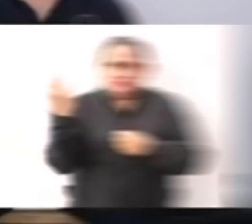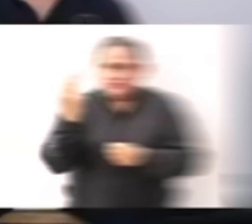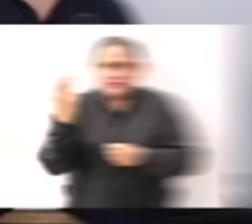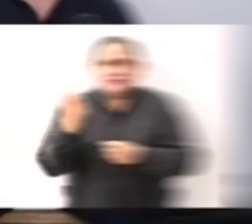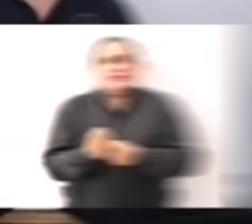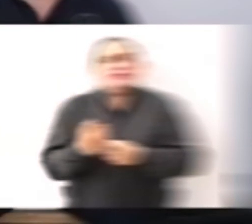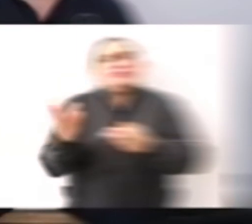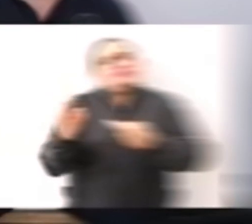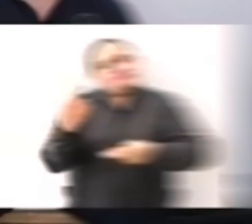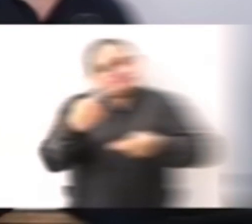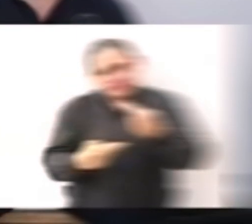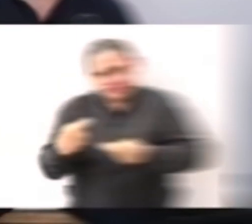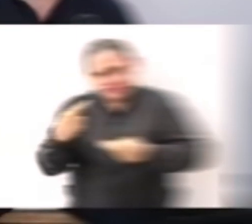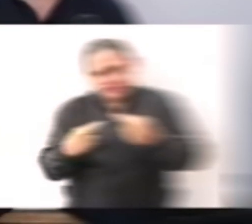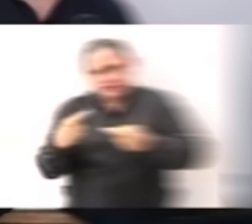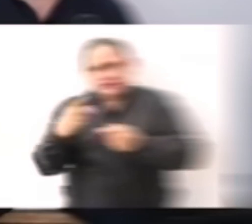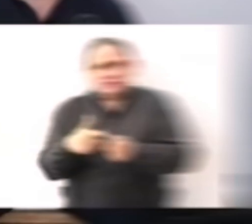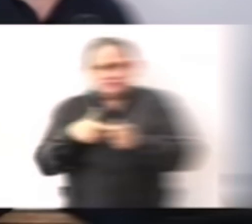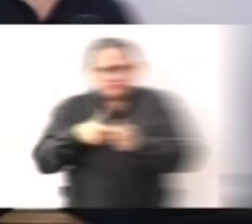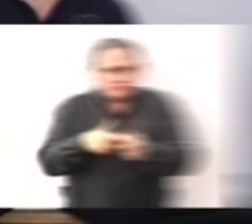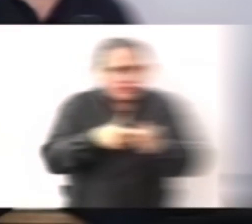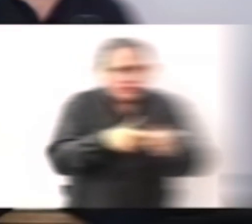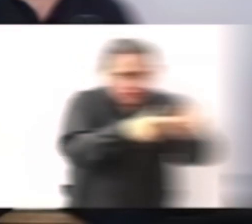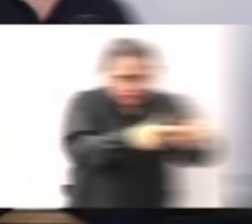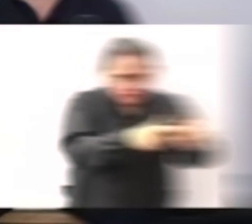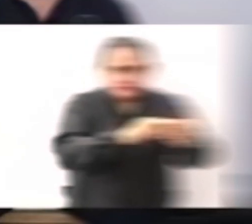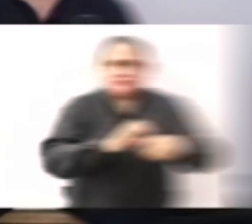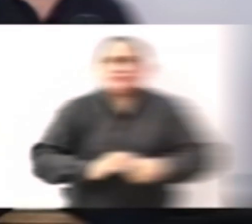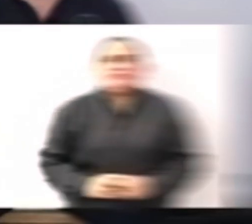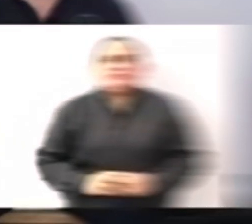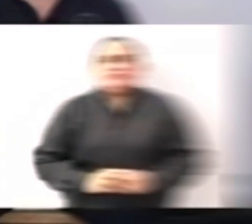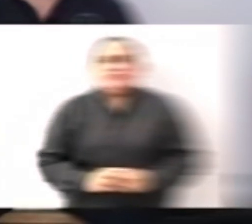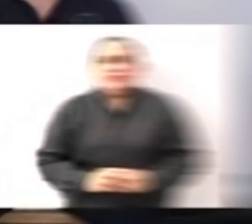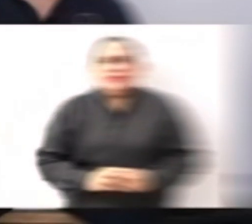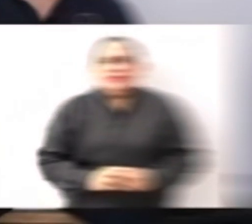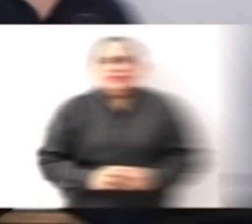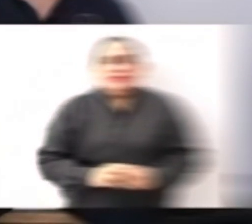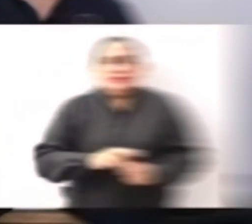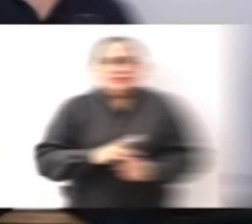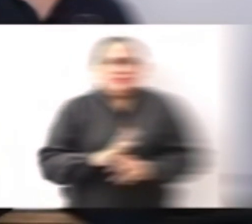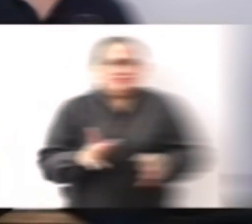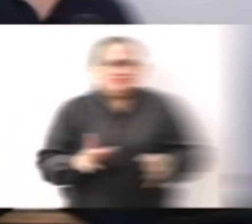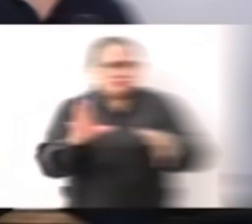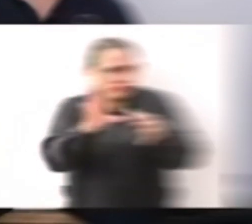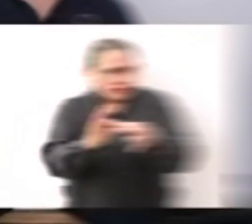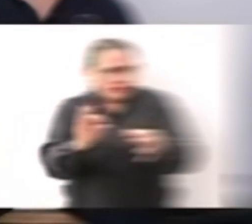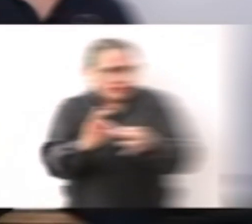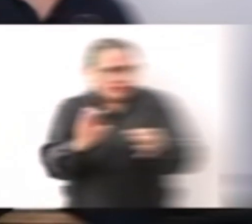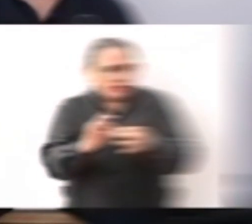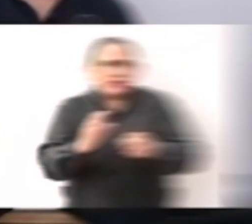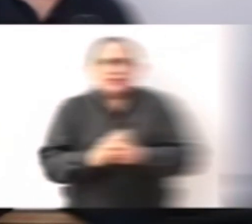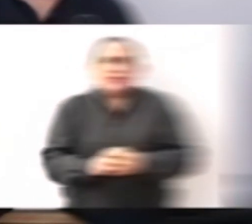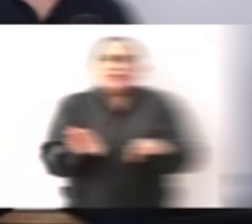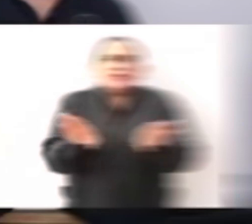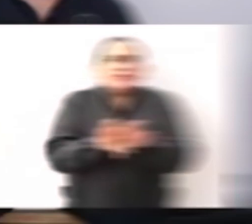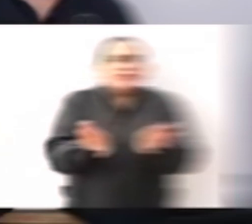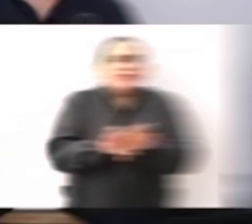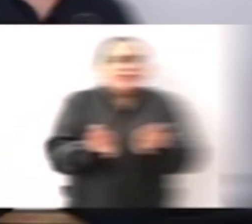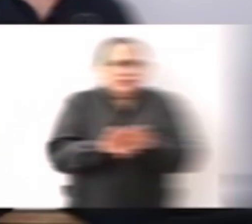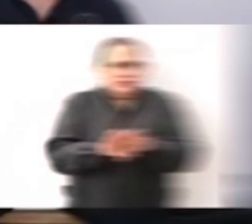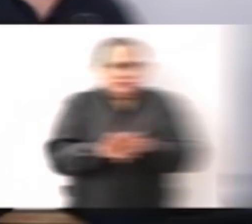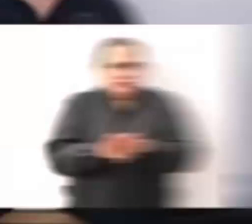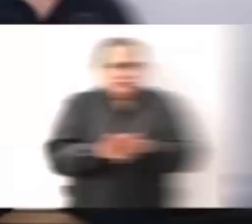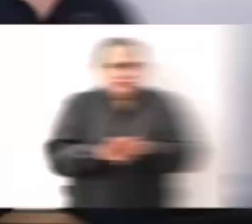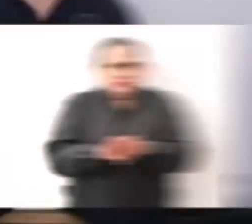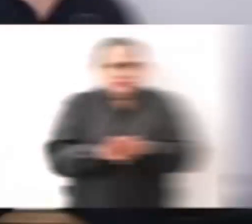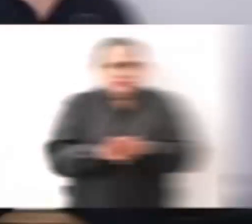El Grupo Mesones de Valladolid también invertirá más de 28 millones de pesos en sus dos proyectos, Hotel Boutique de gran lujo con concepto amigable